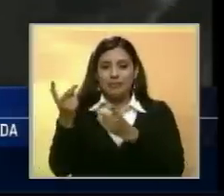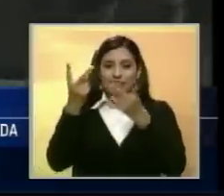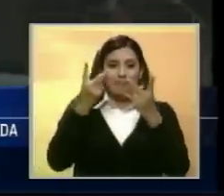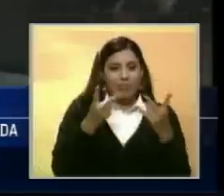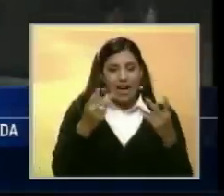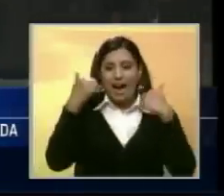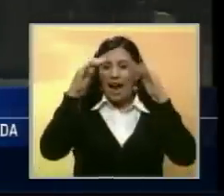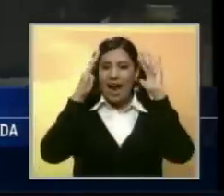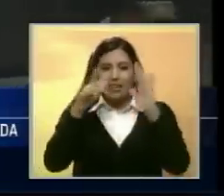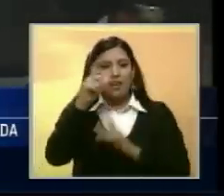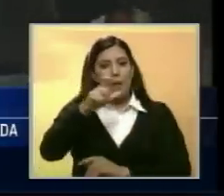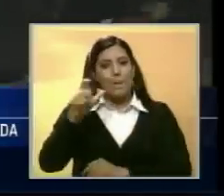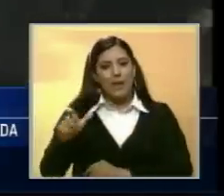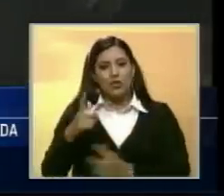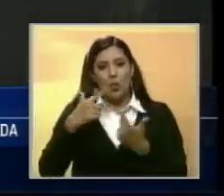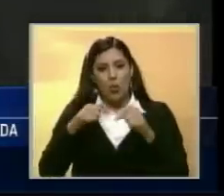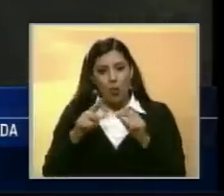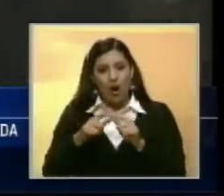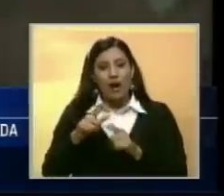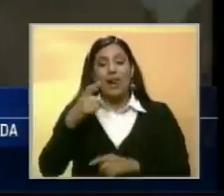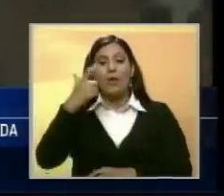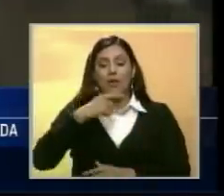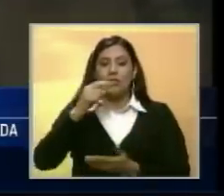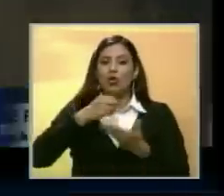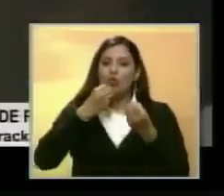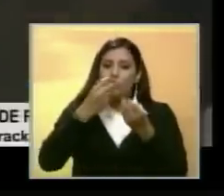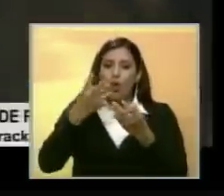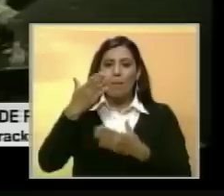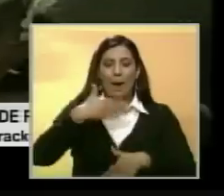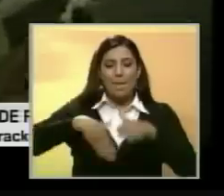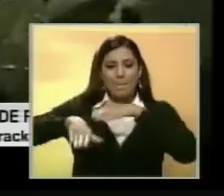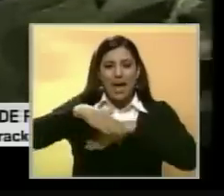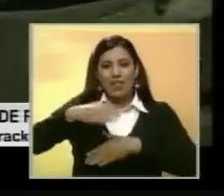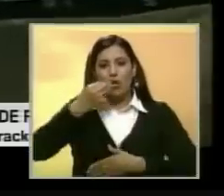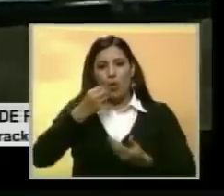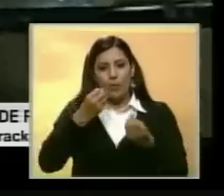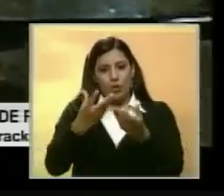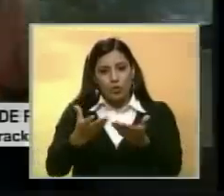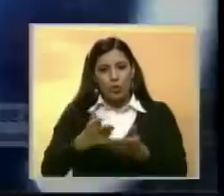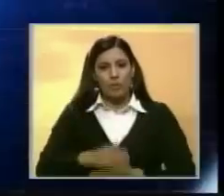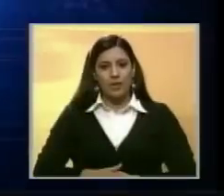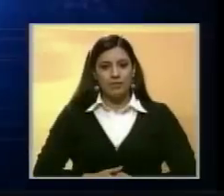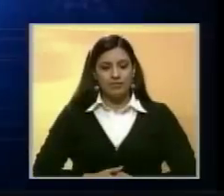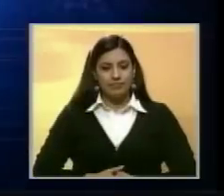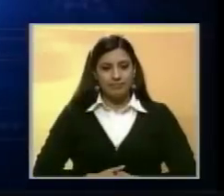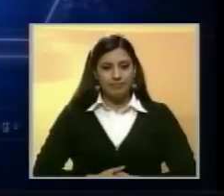recibidos y atendidos por residentes locales, quienes le proporcionaron toallas y alimentos.